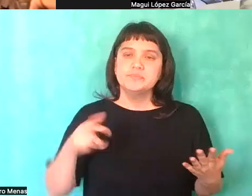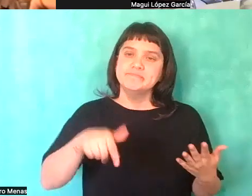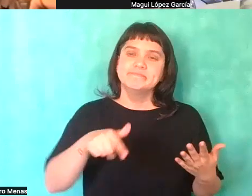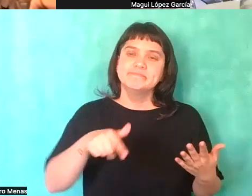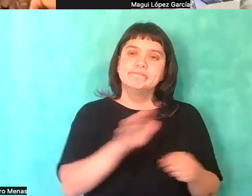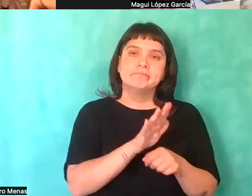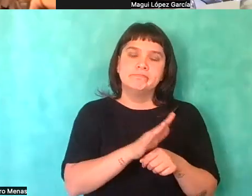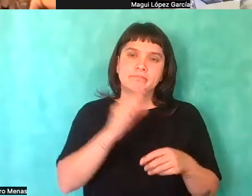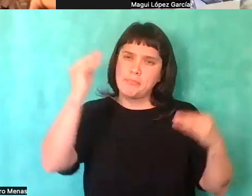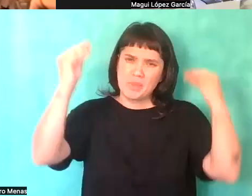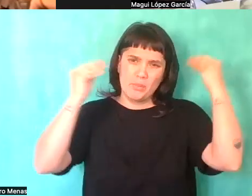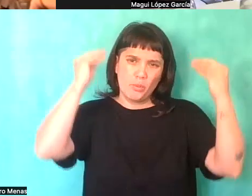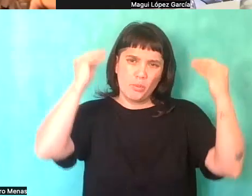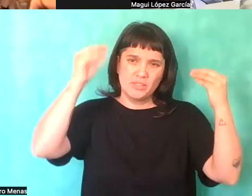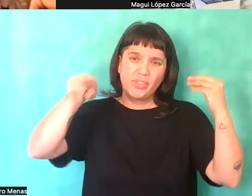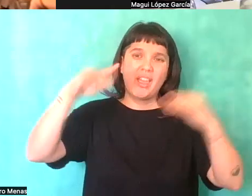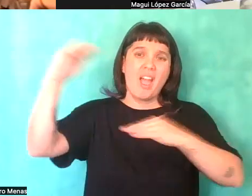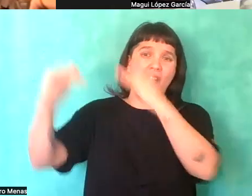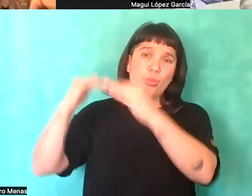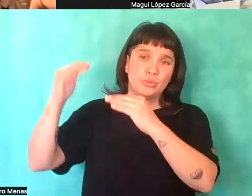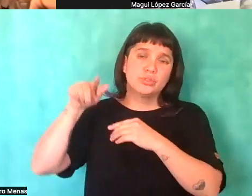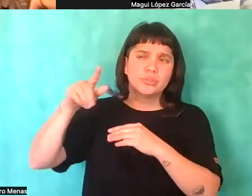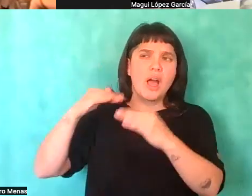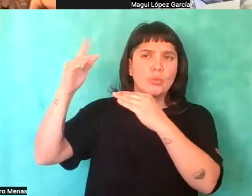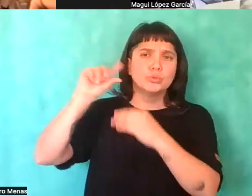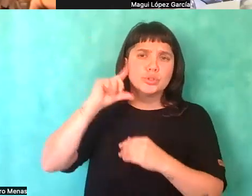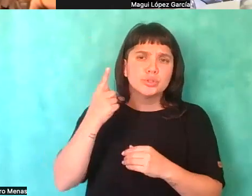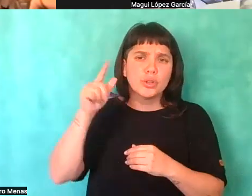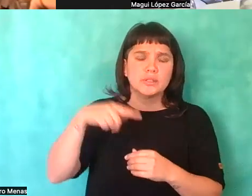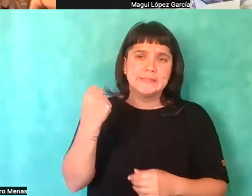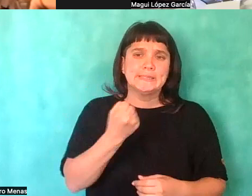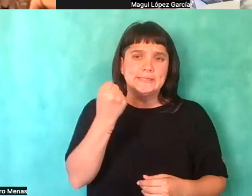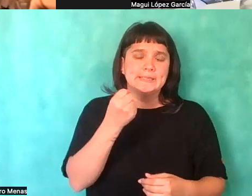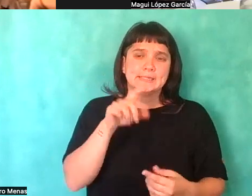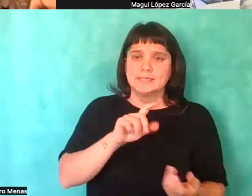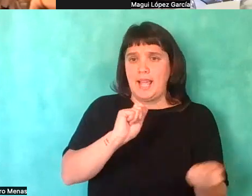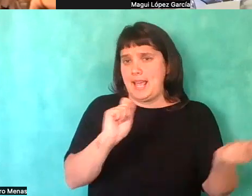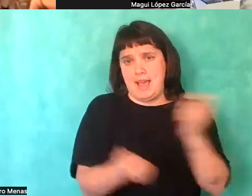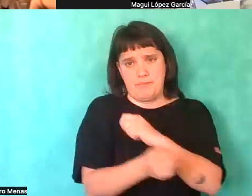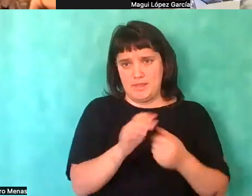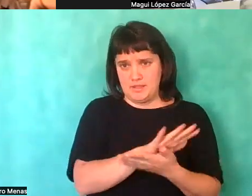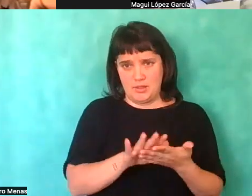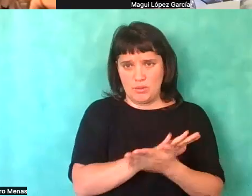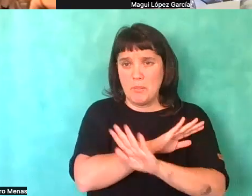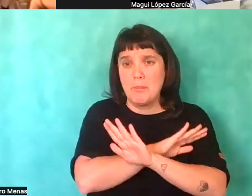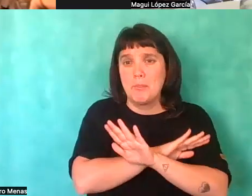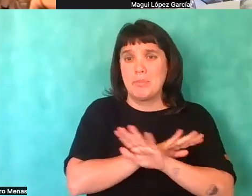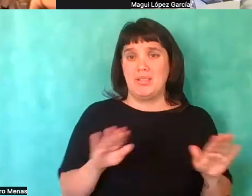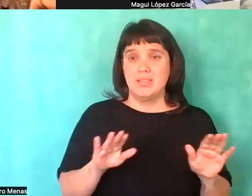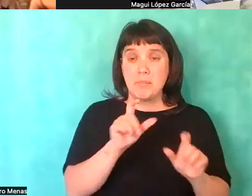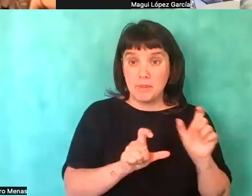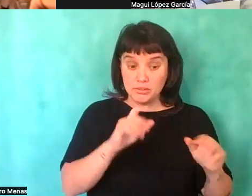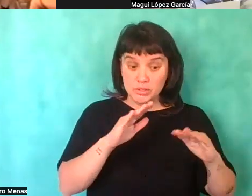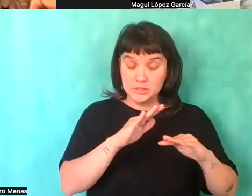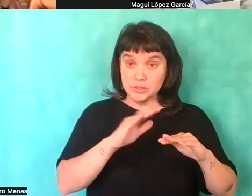personas sordas adultas, digo, de querer, bueno, que esta situación se transforme, que no ocurra más. Digo, que las personas sordas desde que